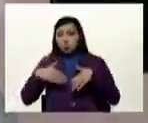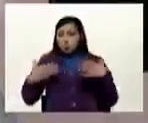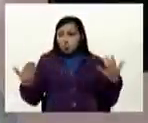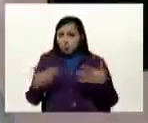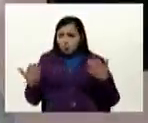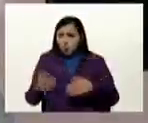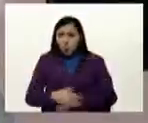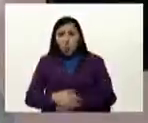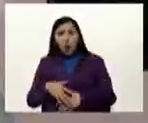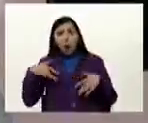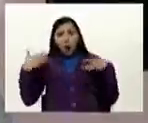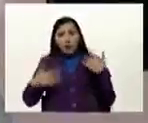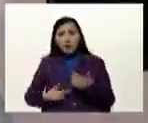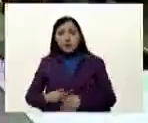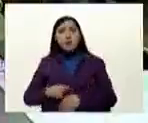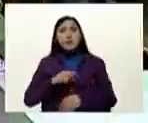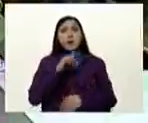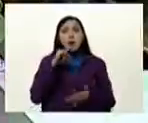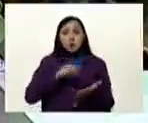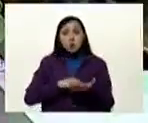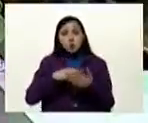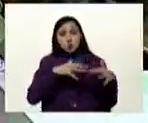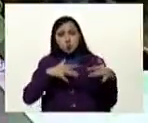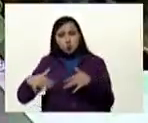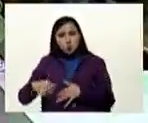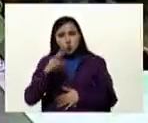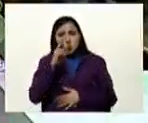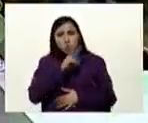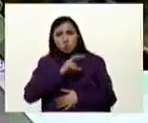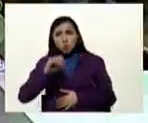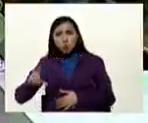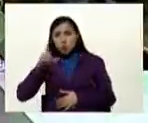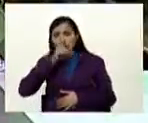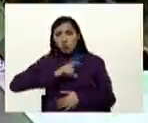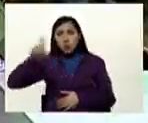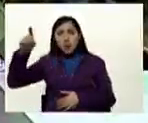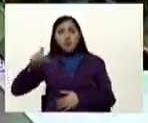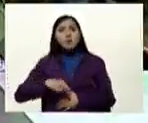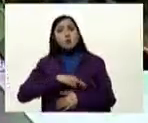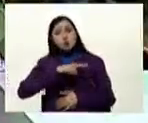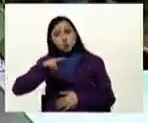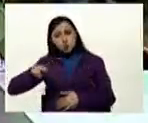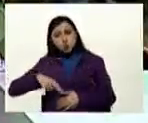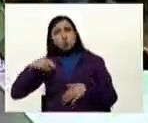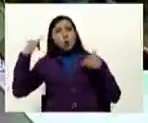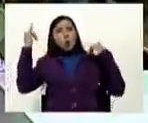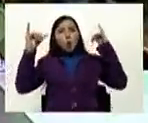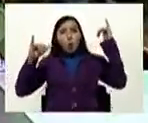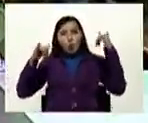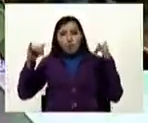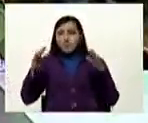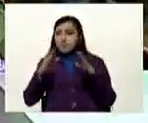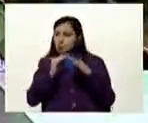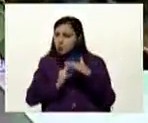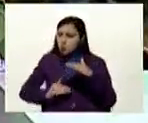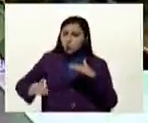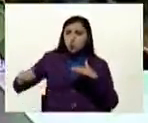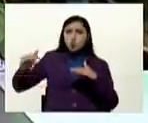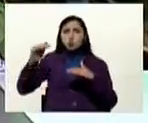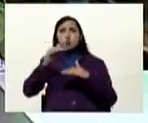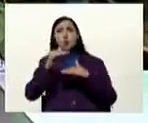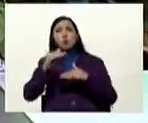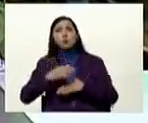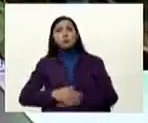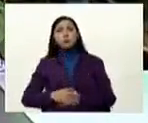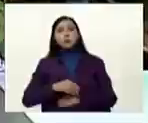la agenda del Bicentenario de Carabobo. Hoy estamos conmemorando por todo lo alto